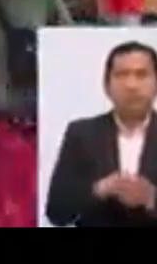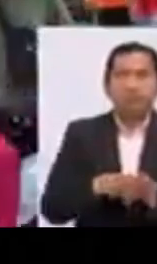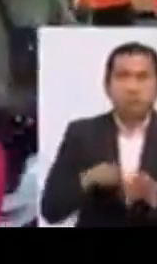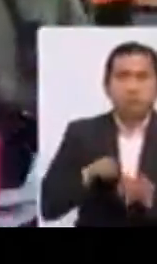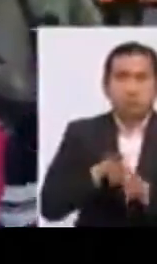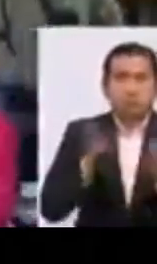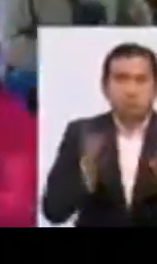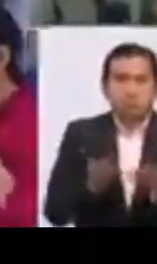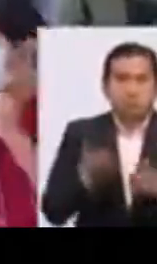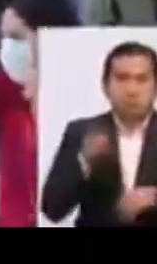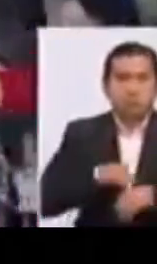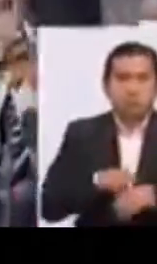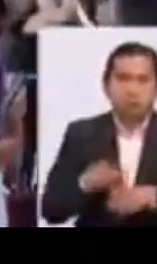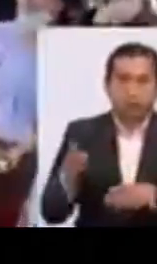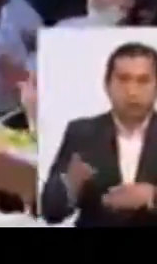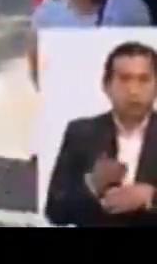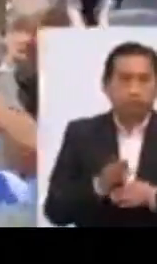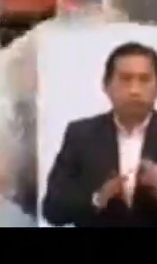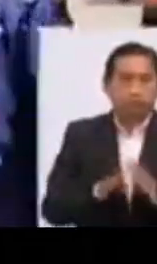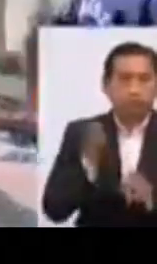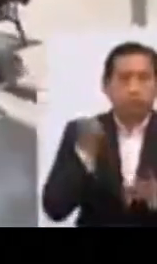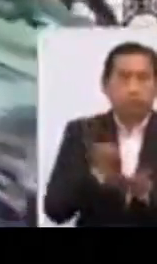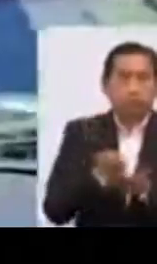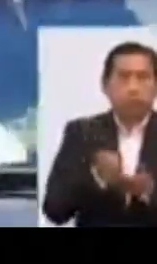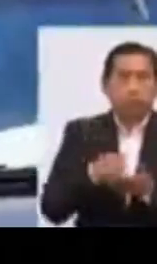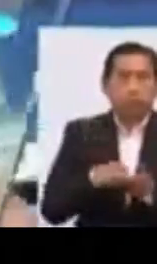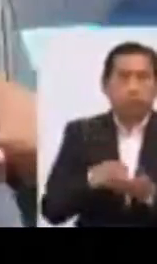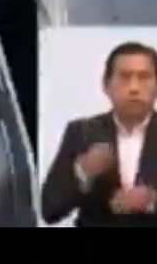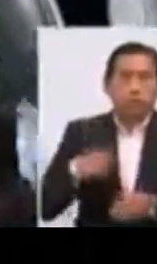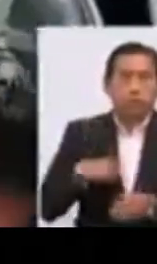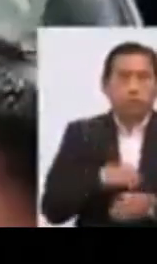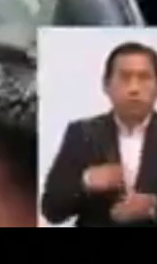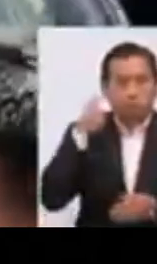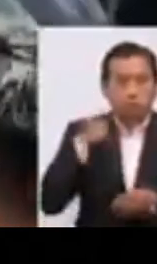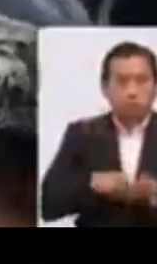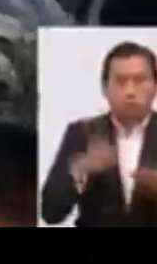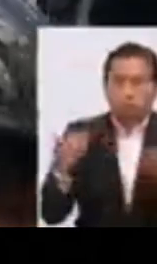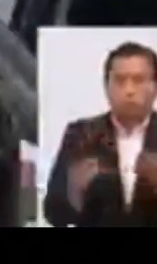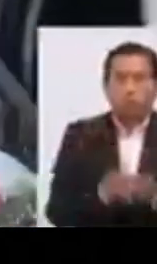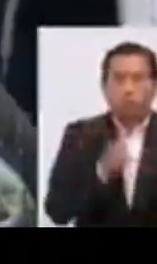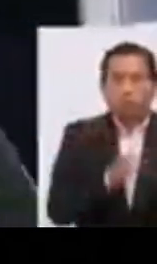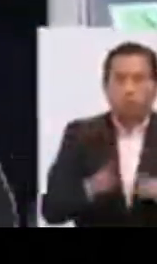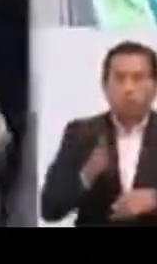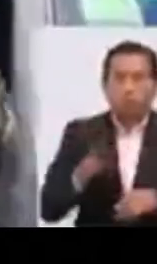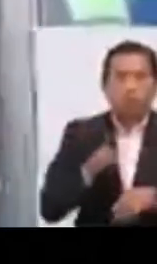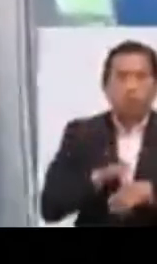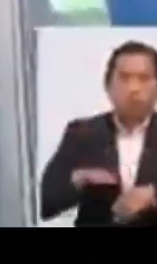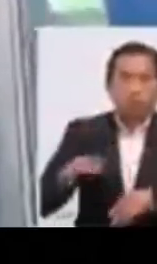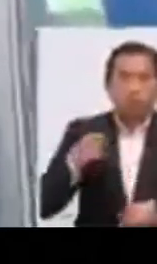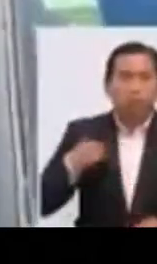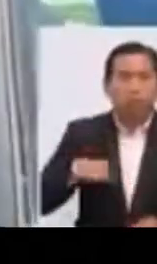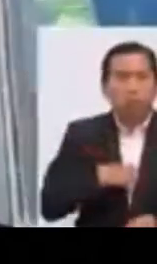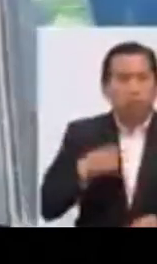pandemia en un proceso de reactivación económica, justamente pensando en nuestro nuevo plan de uso del suelo, estamos pensando en